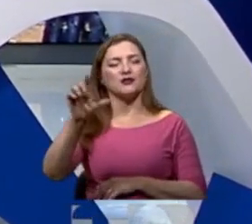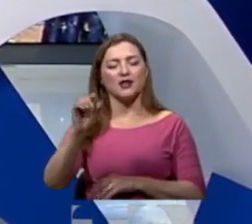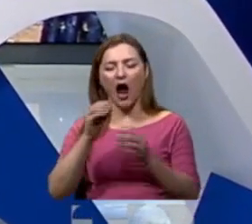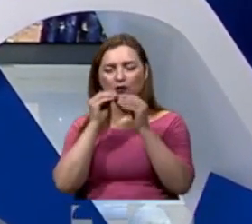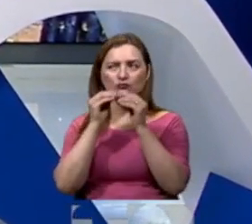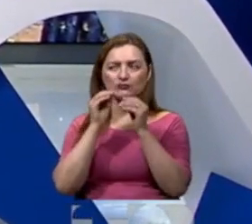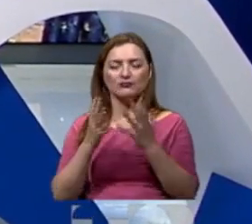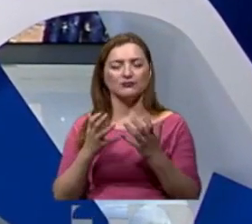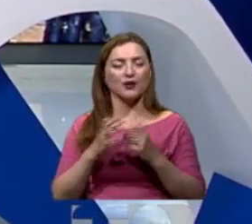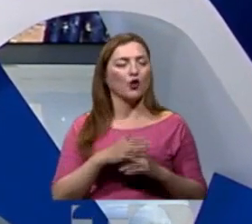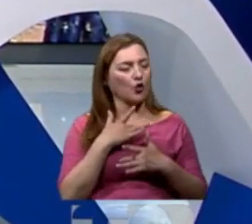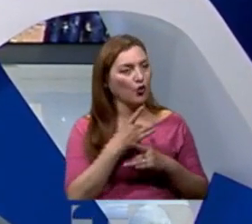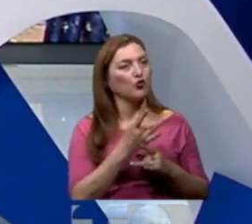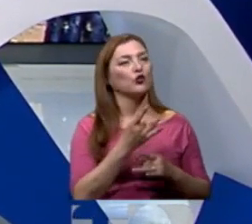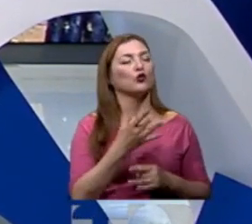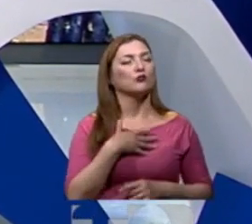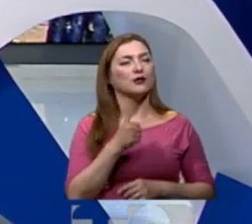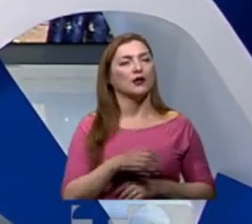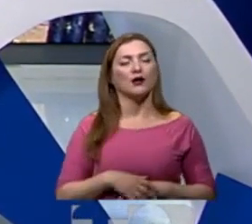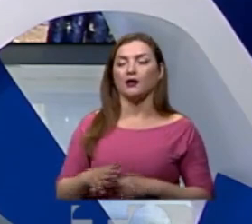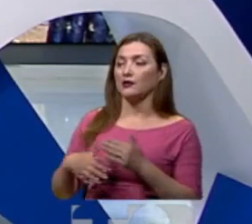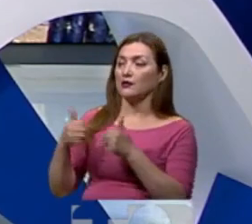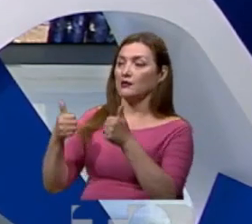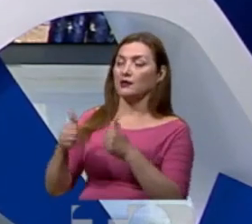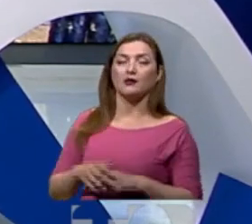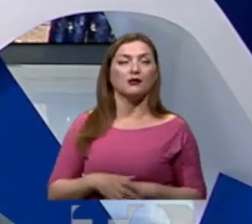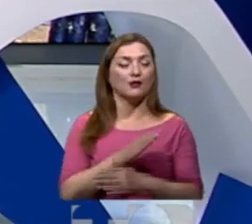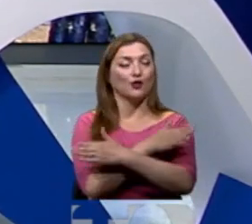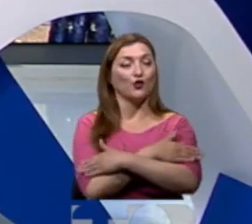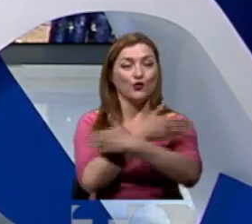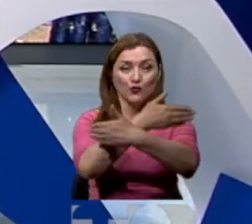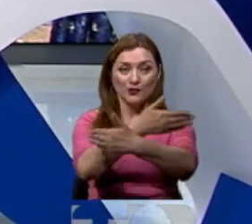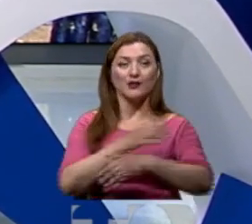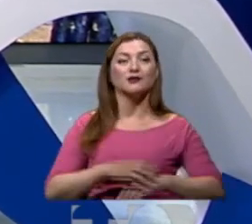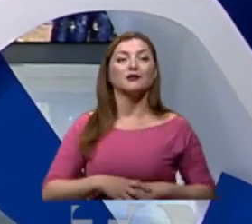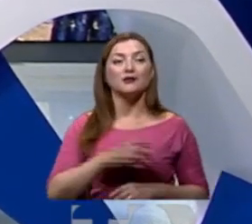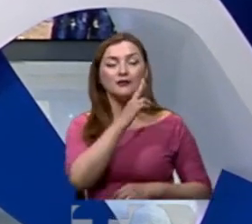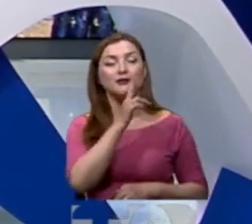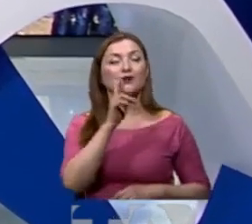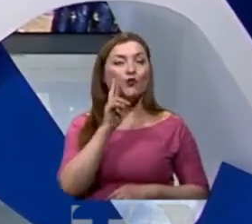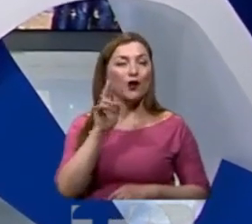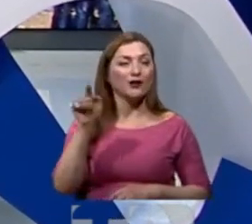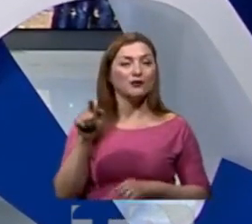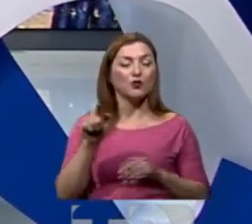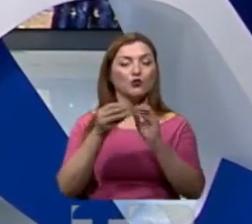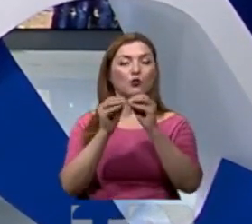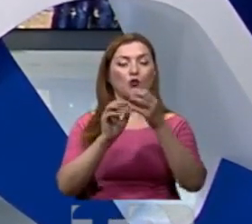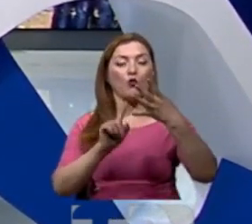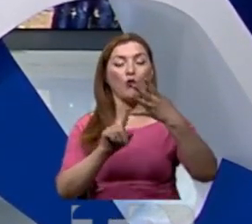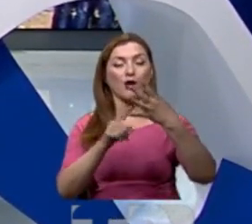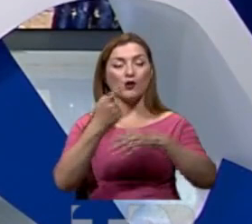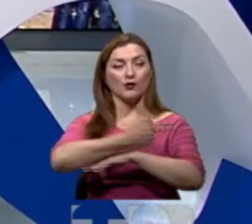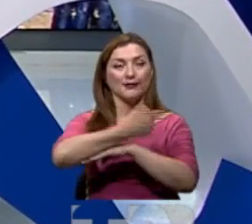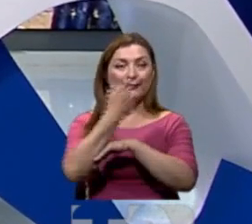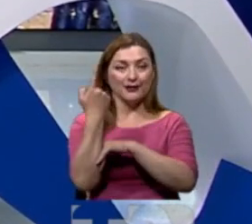gusto. Steffi, Andreita, bien, siempre bien. Qué chévere, oiga, felicitaciones a la tortilla. Es nuestro cuarto día del concurso